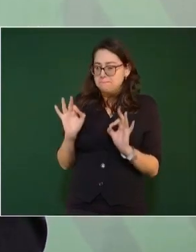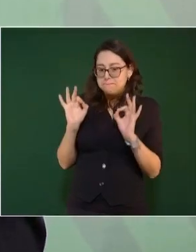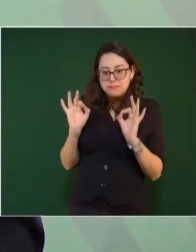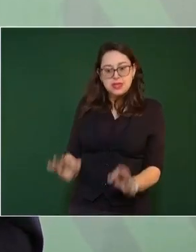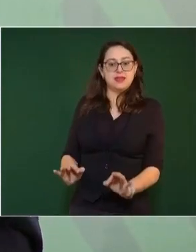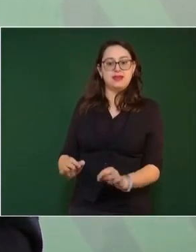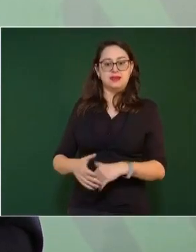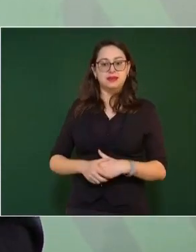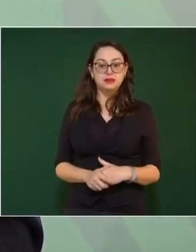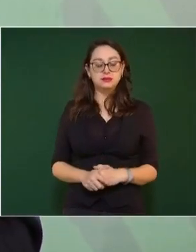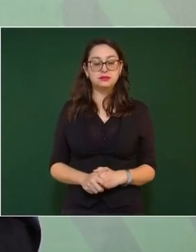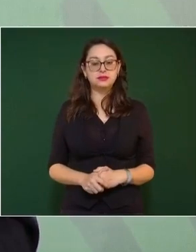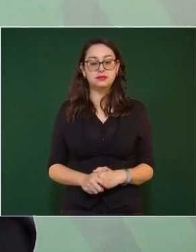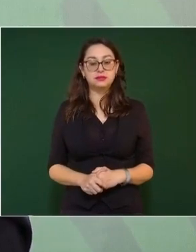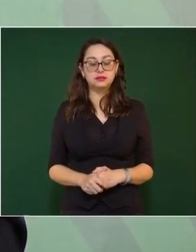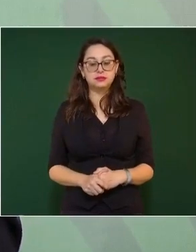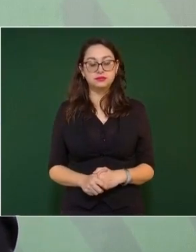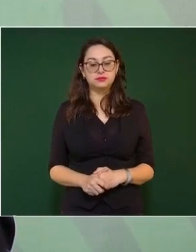El